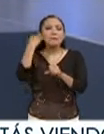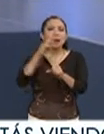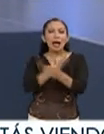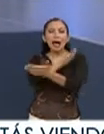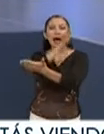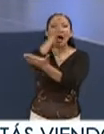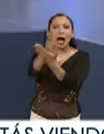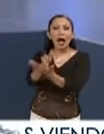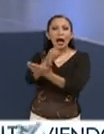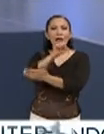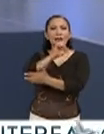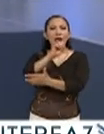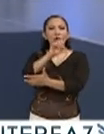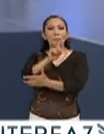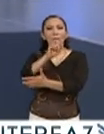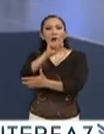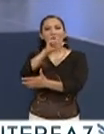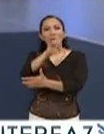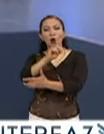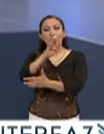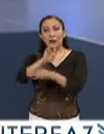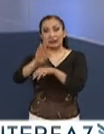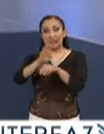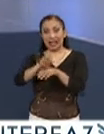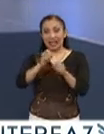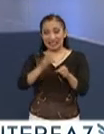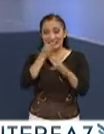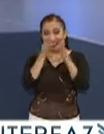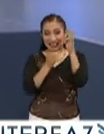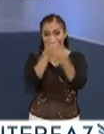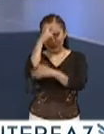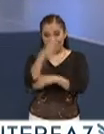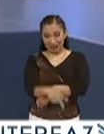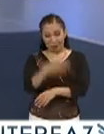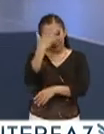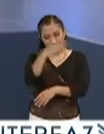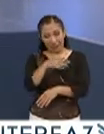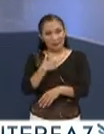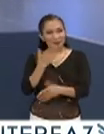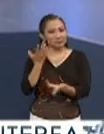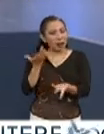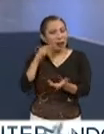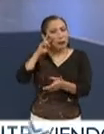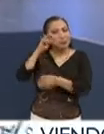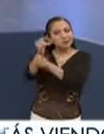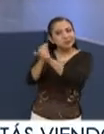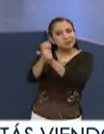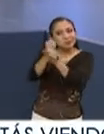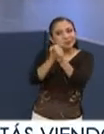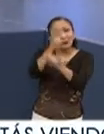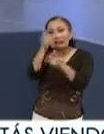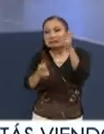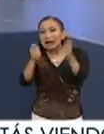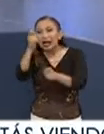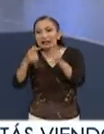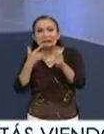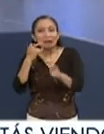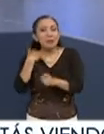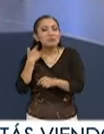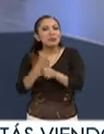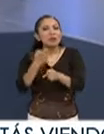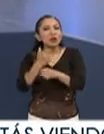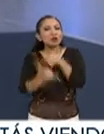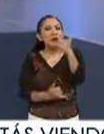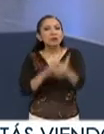viaje hasta Sao Paulo, Brasil, y es que la Agencia Informativa de Educación de México, como saben bien, está haciendo una cobertura intensa de los primeros